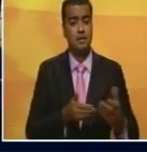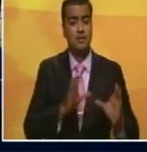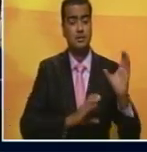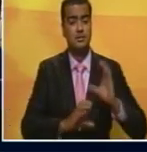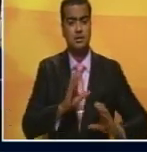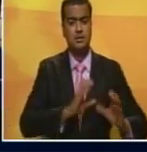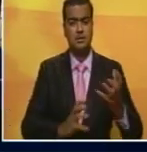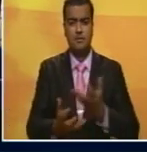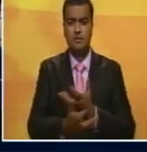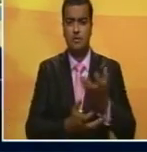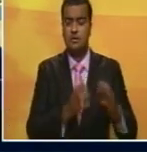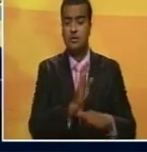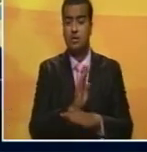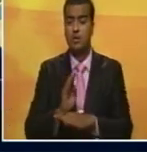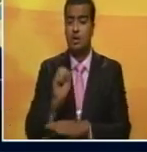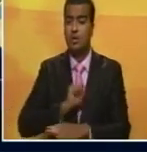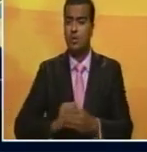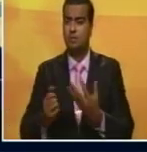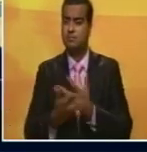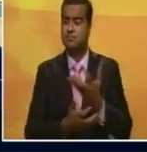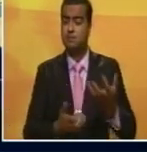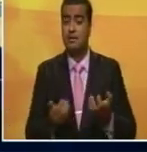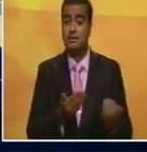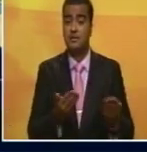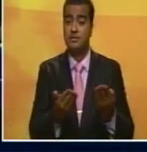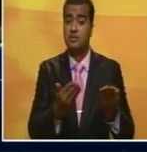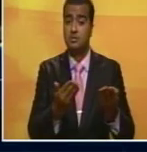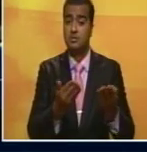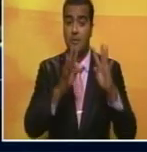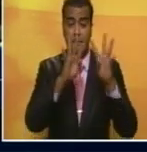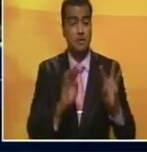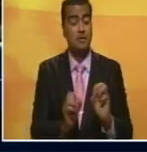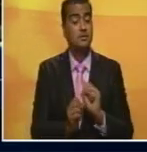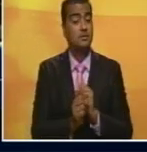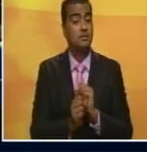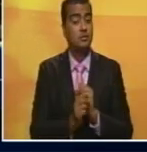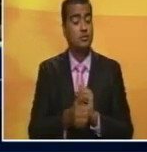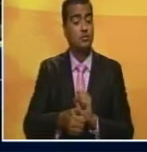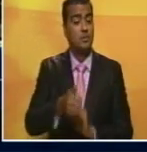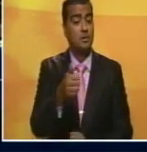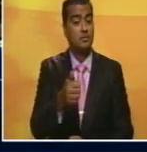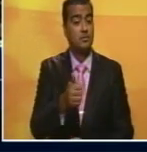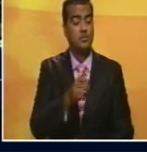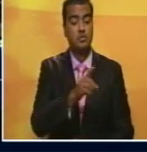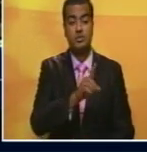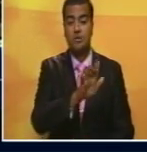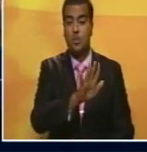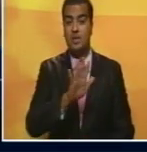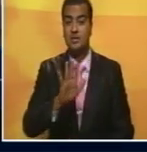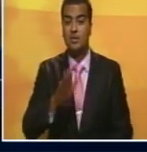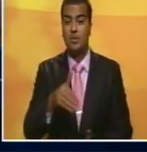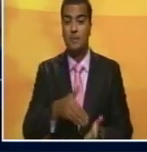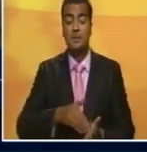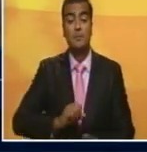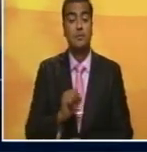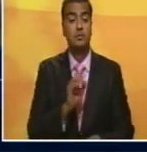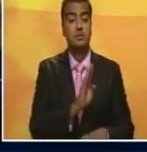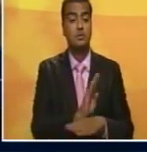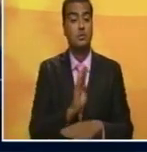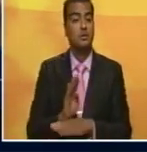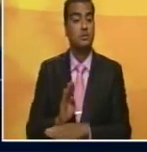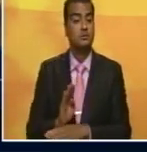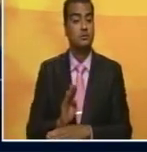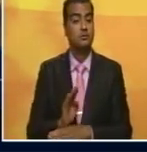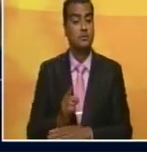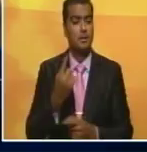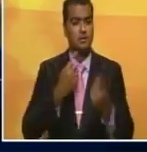Fuego y Seguridad contra Incendios y Servicios Penitenciarios han sido sumados a los 155.000 efectivos de seguridad